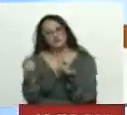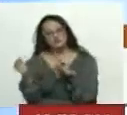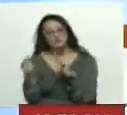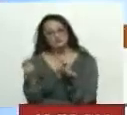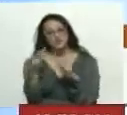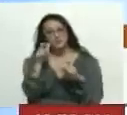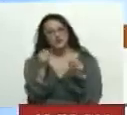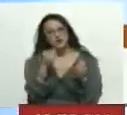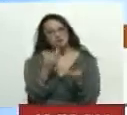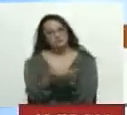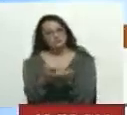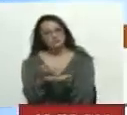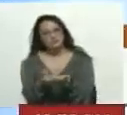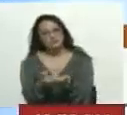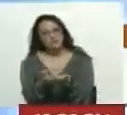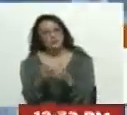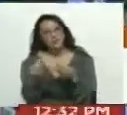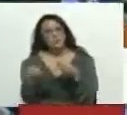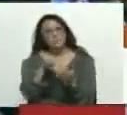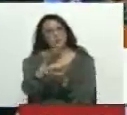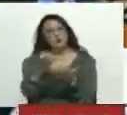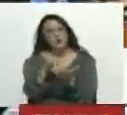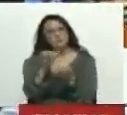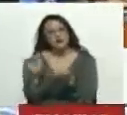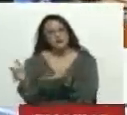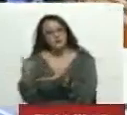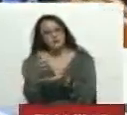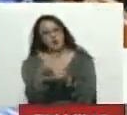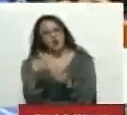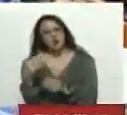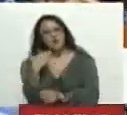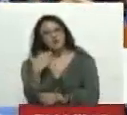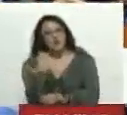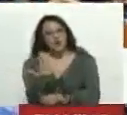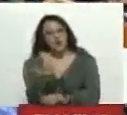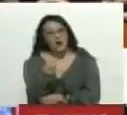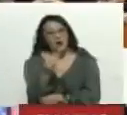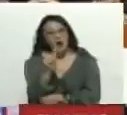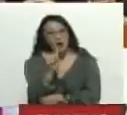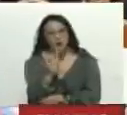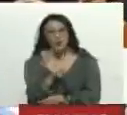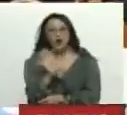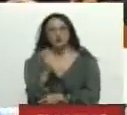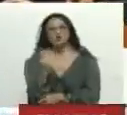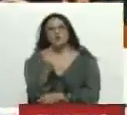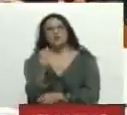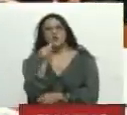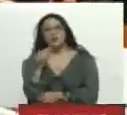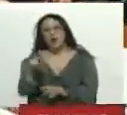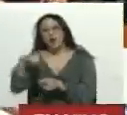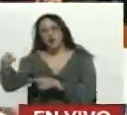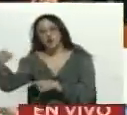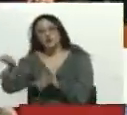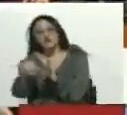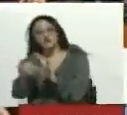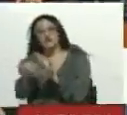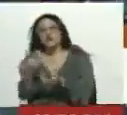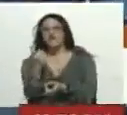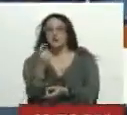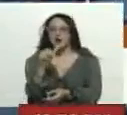que la gente plantee los problemas de manera colectiva no falta el agua bueno no me falta el agua a mí nada más le falta al otro al otro el otro